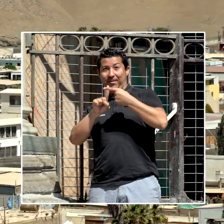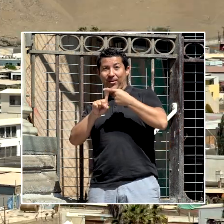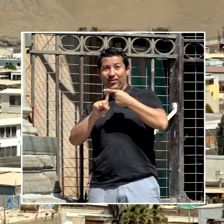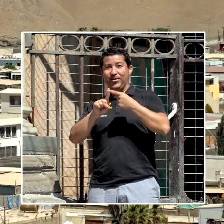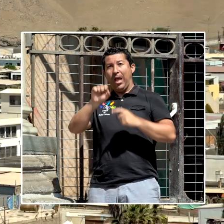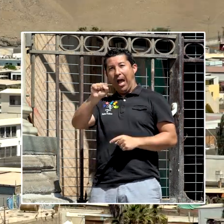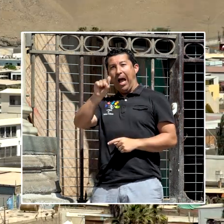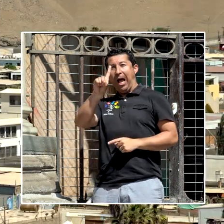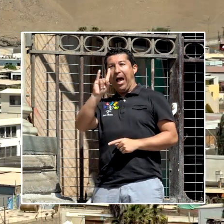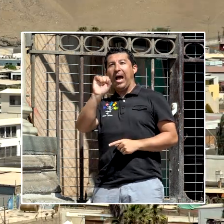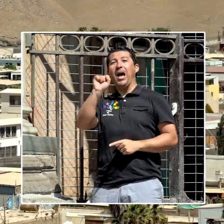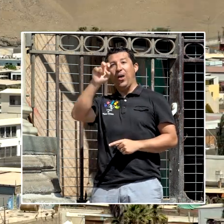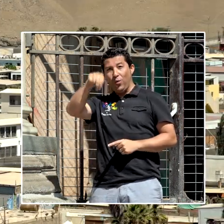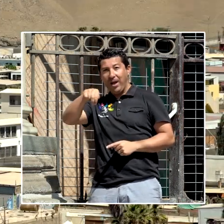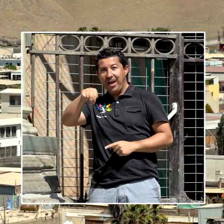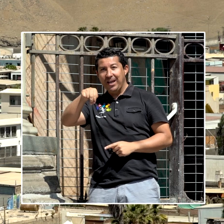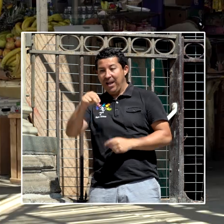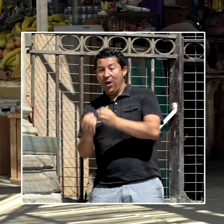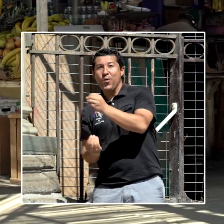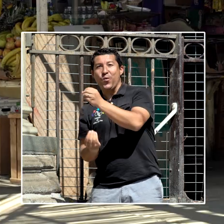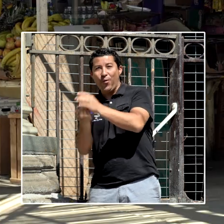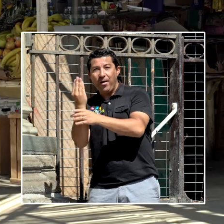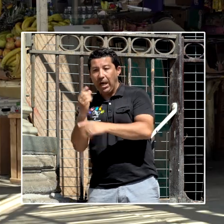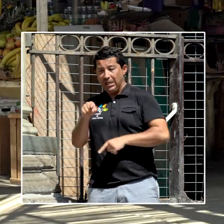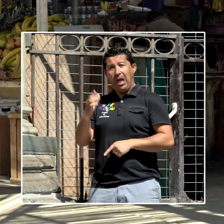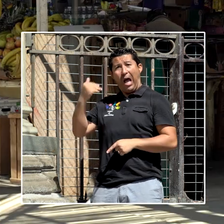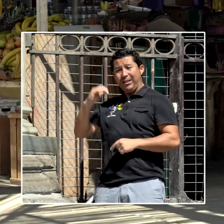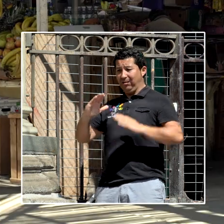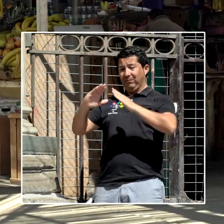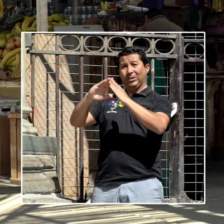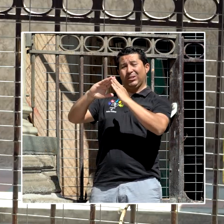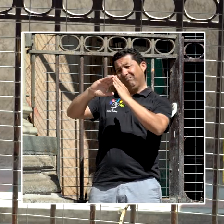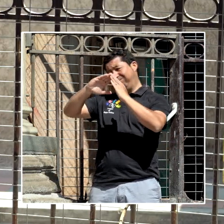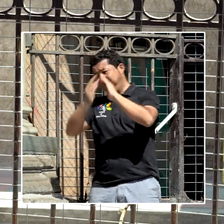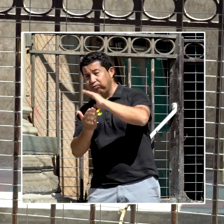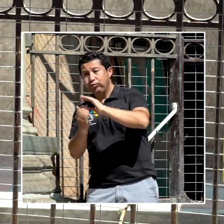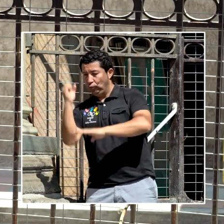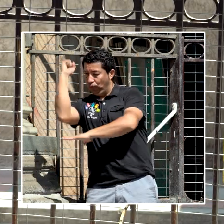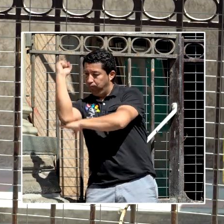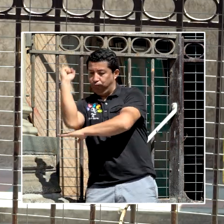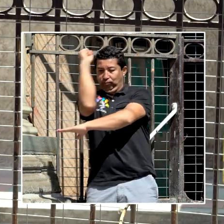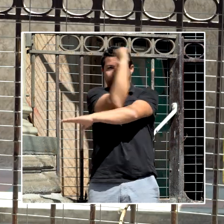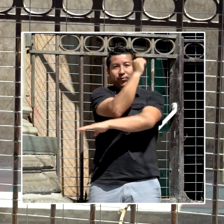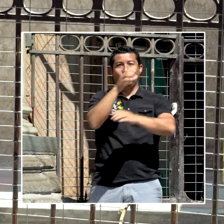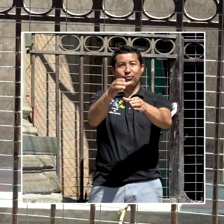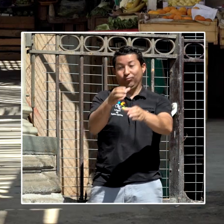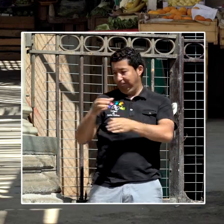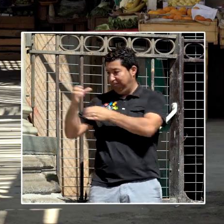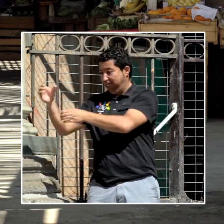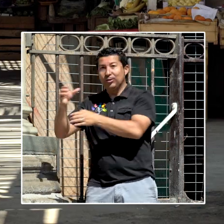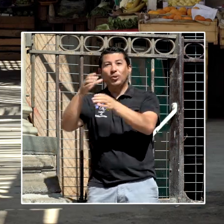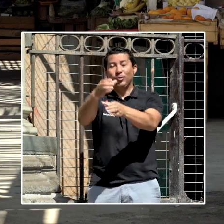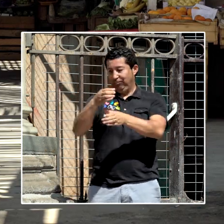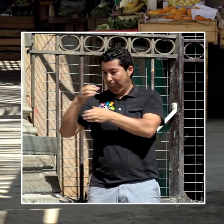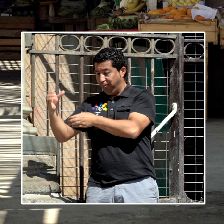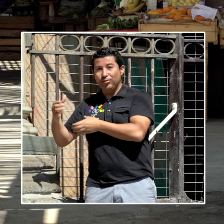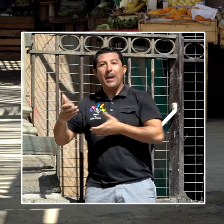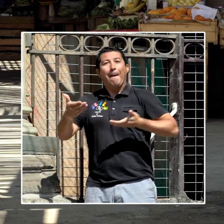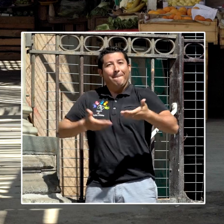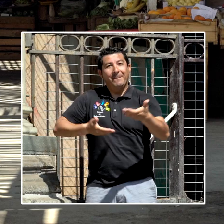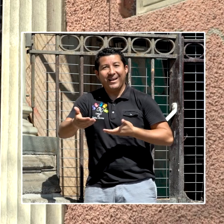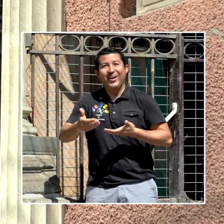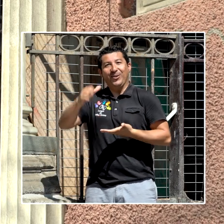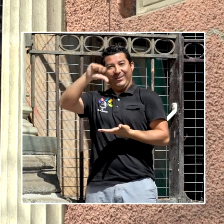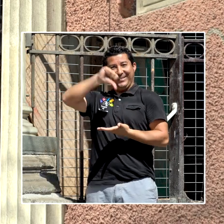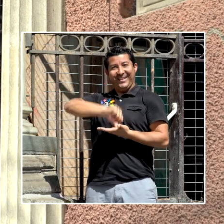entre ellos la nueva aduana cheque del antiguo inmueble sólo sobrevivieron sus pilares los que hoy vemos